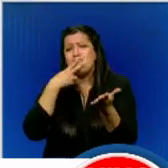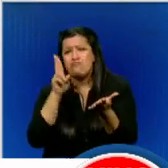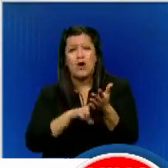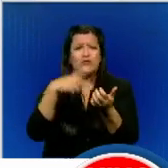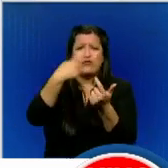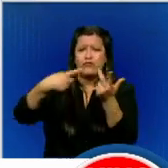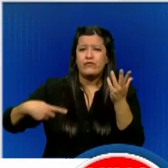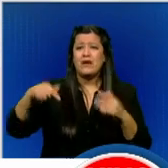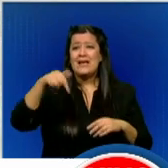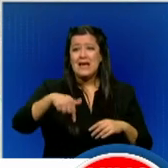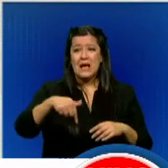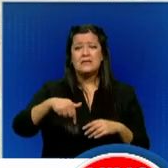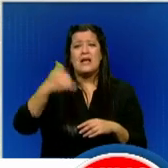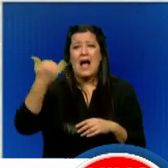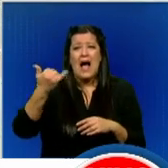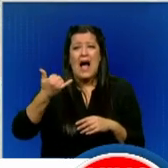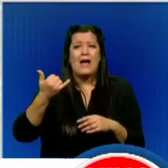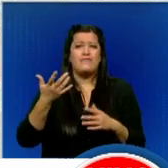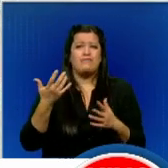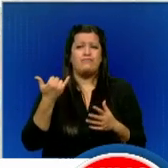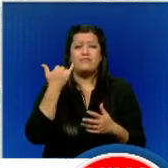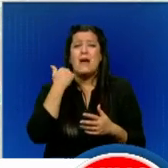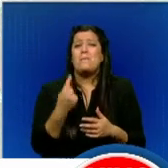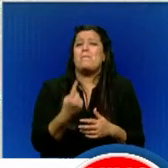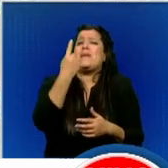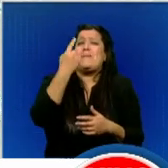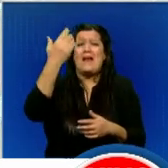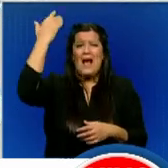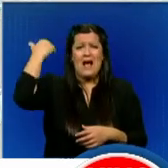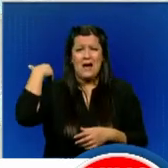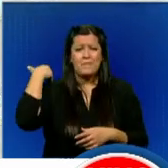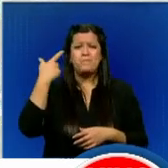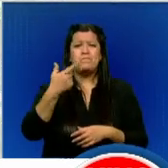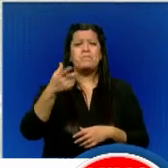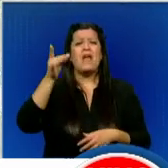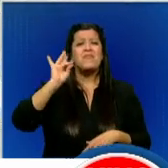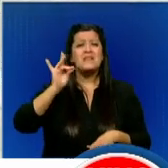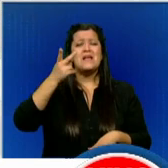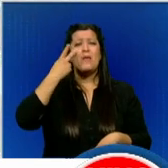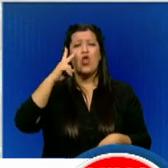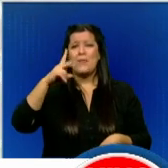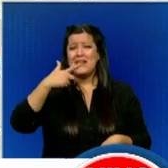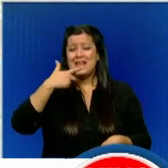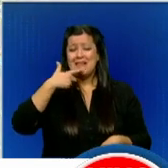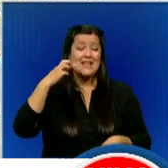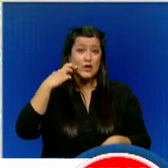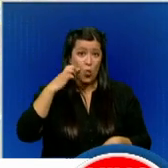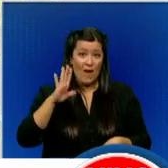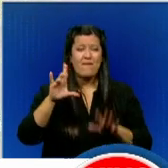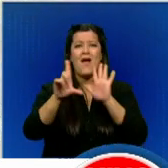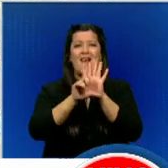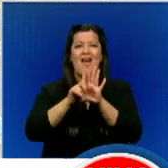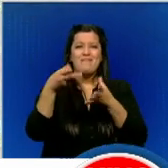y ésta se enmarca en varias cosas desde la primera de todas en diciembre de 2019 con la ley de